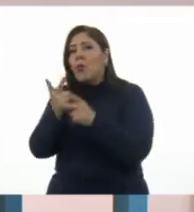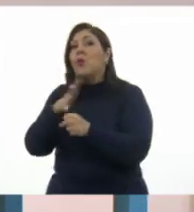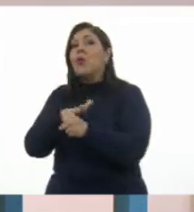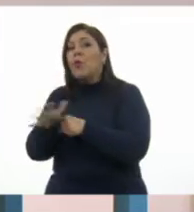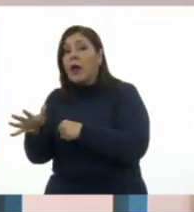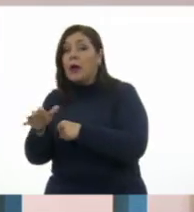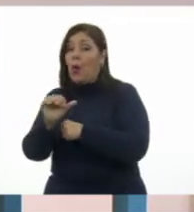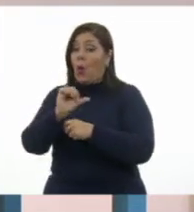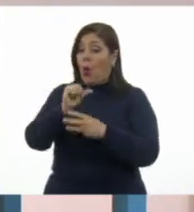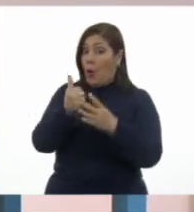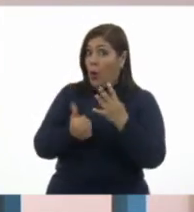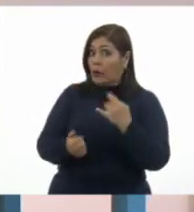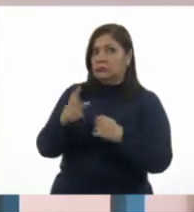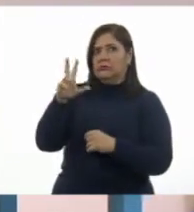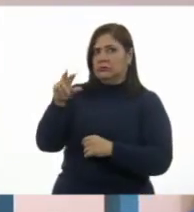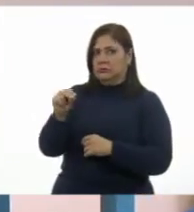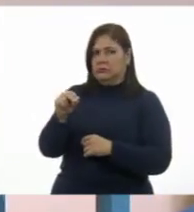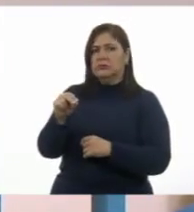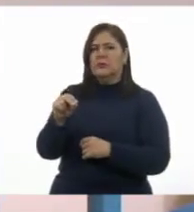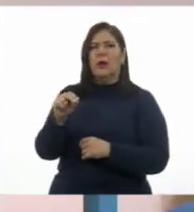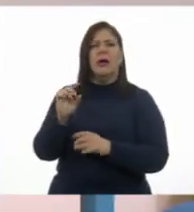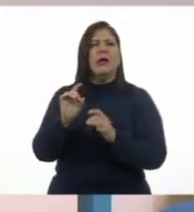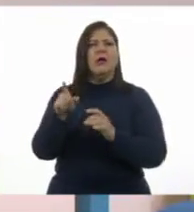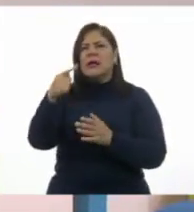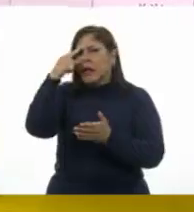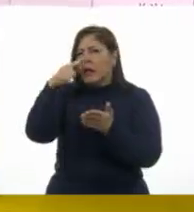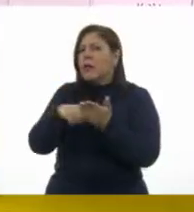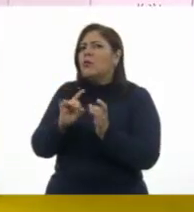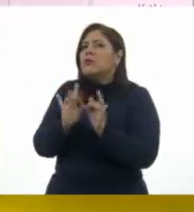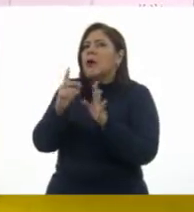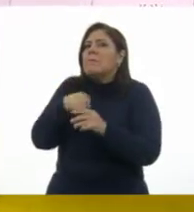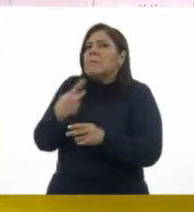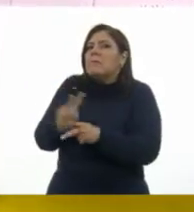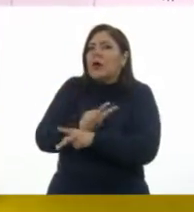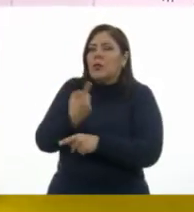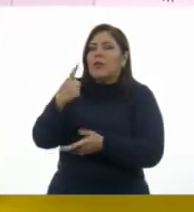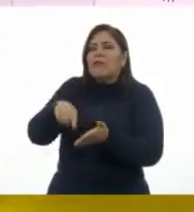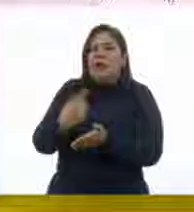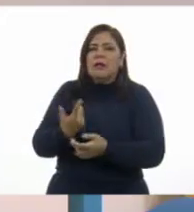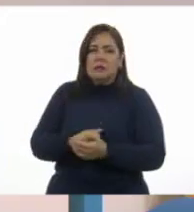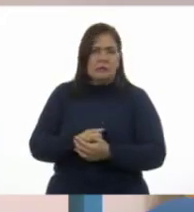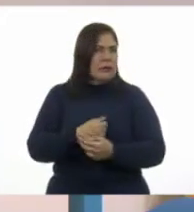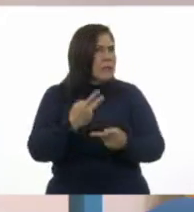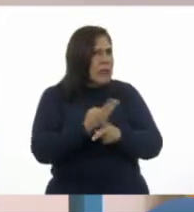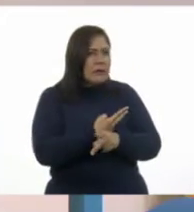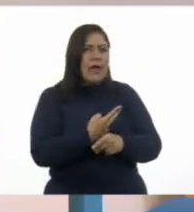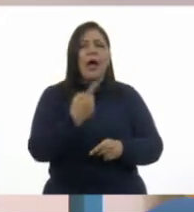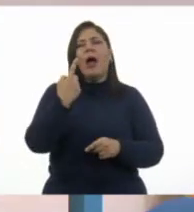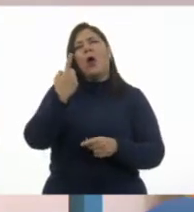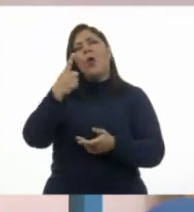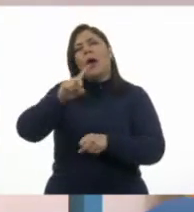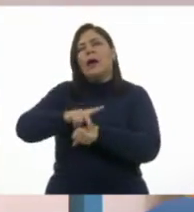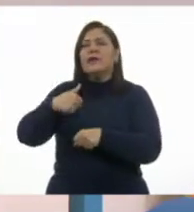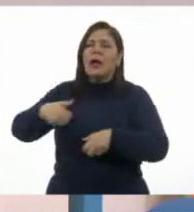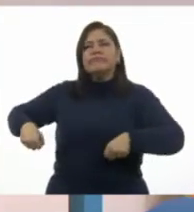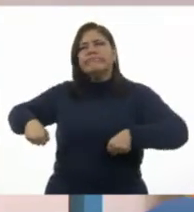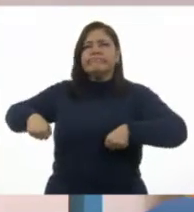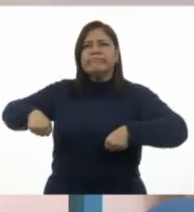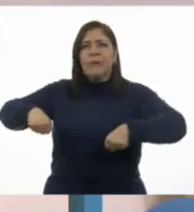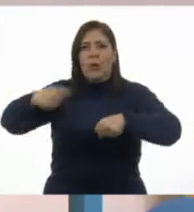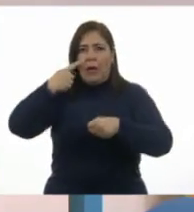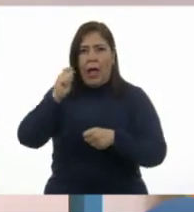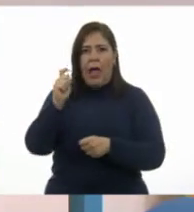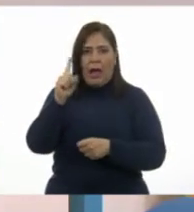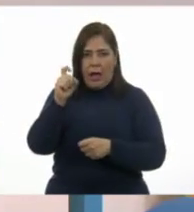no. ¿Y qué crees que me pasó una vez, Pepe? ¿Qué le pasó, maestra Erika? Ay, fuimos a cargar agua. Ajá.